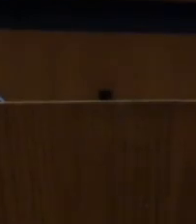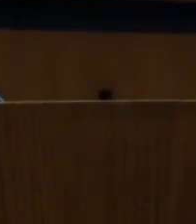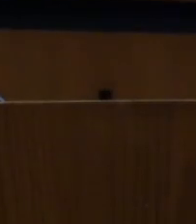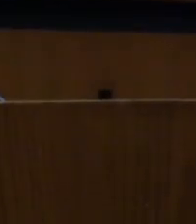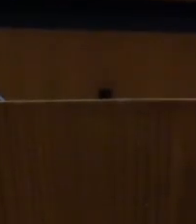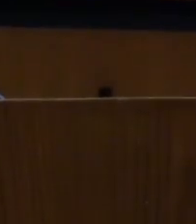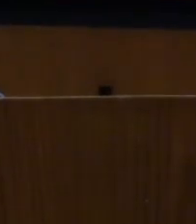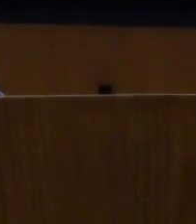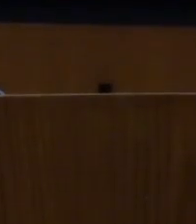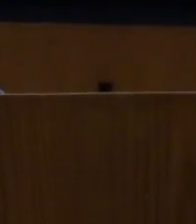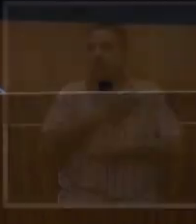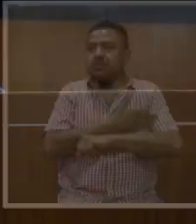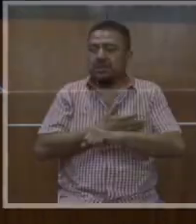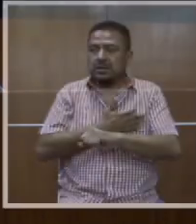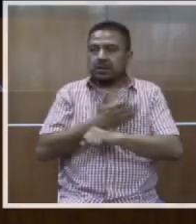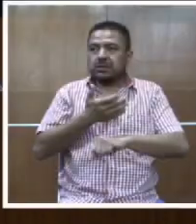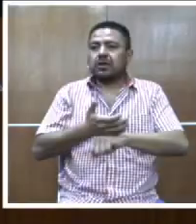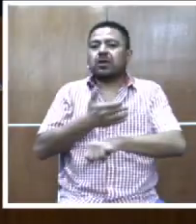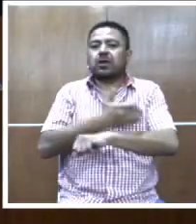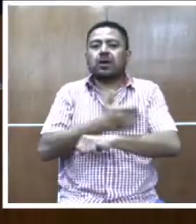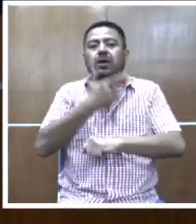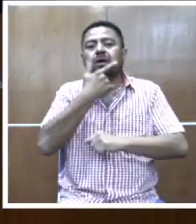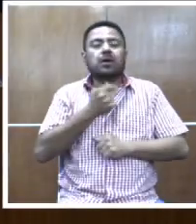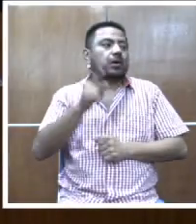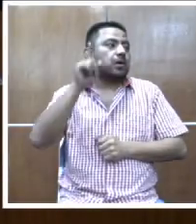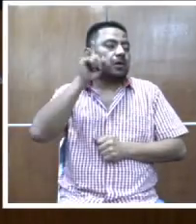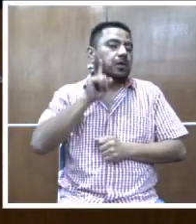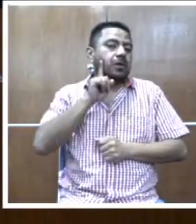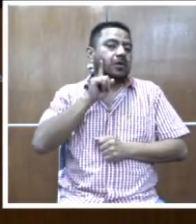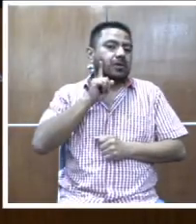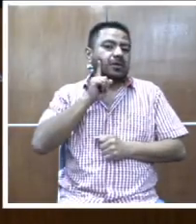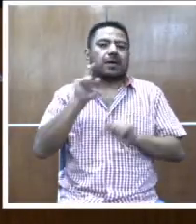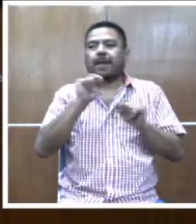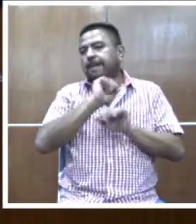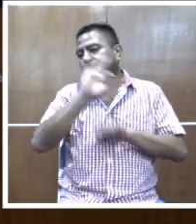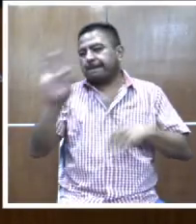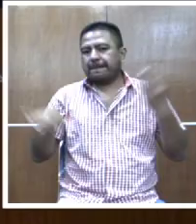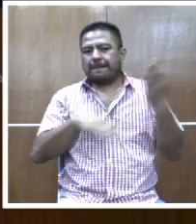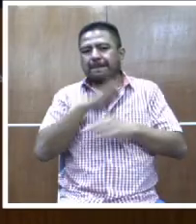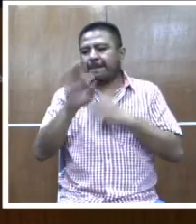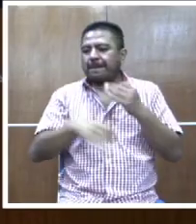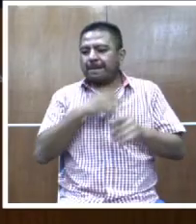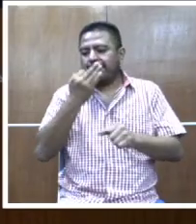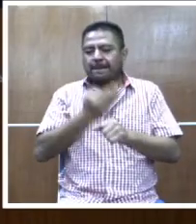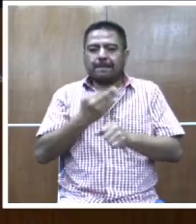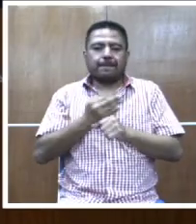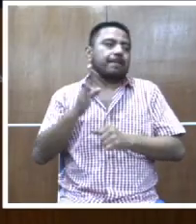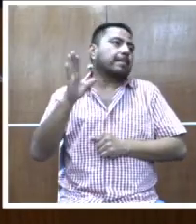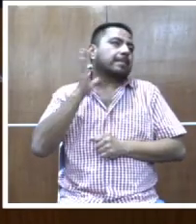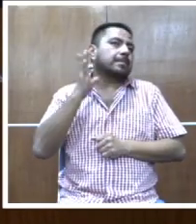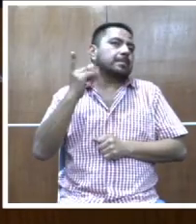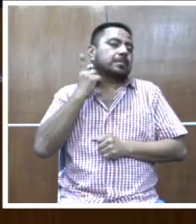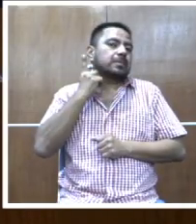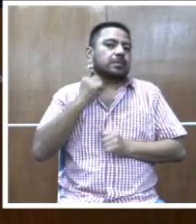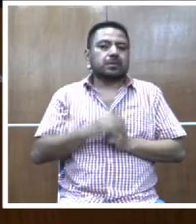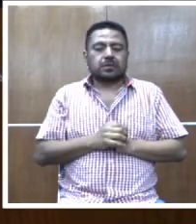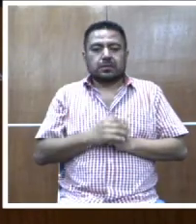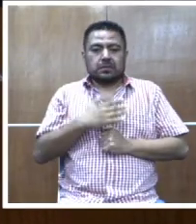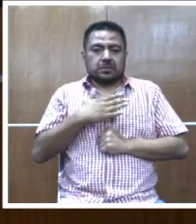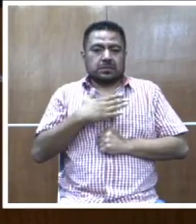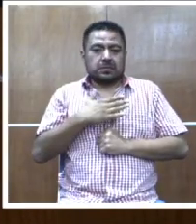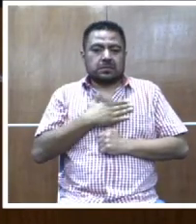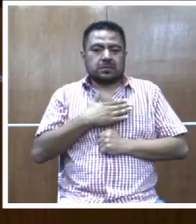Muy buenas tardes, compañeras y compañeros integrantes de esta legislatura. En mi calidad